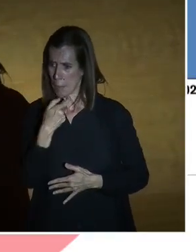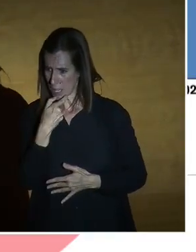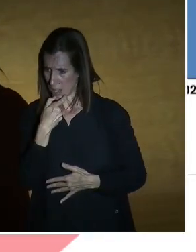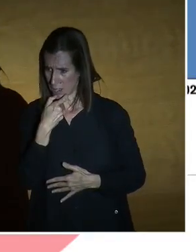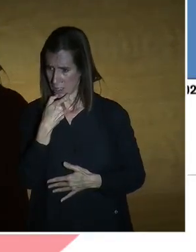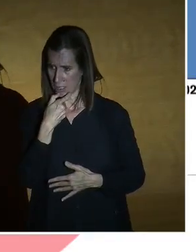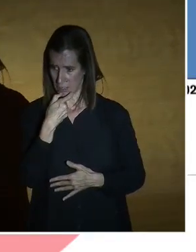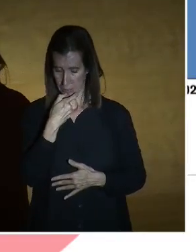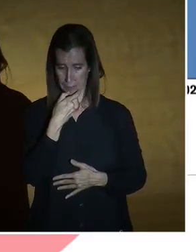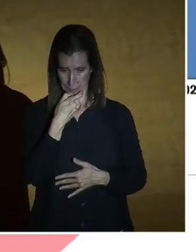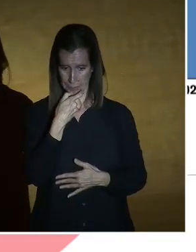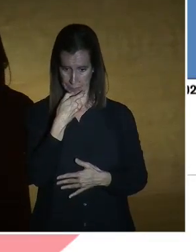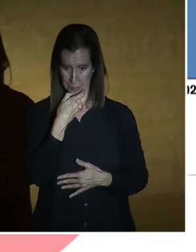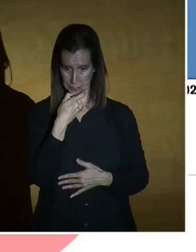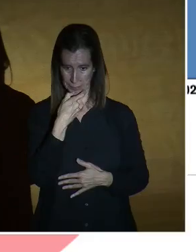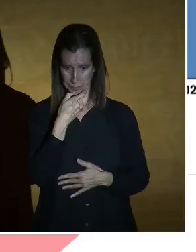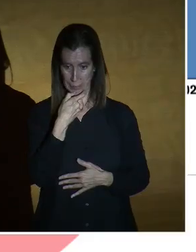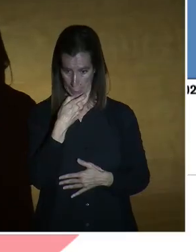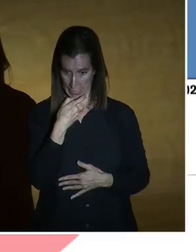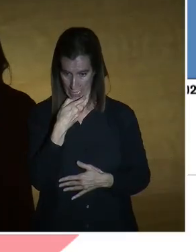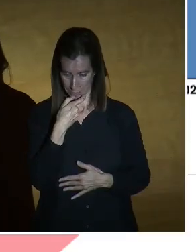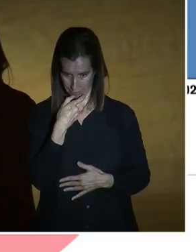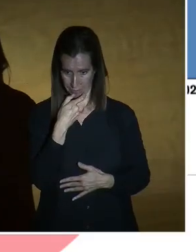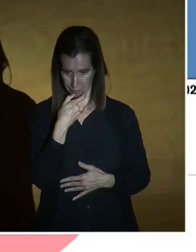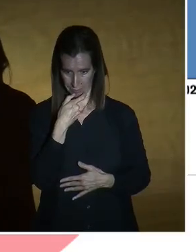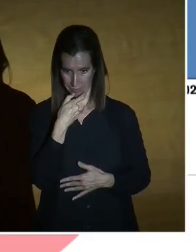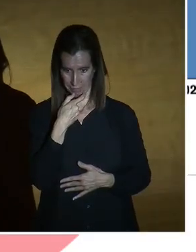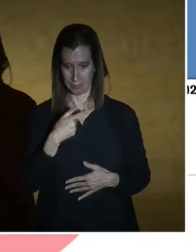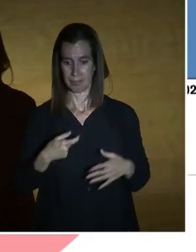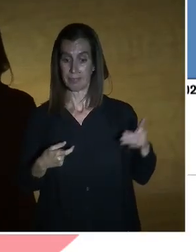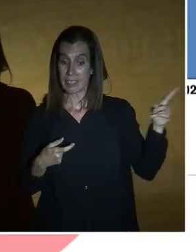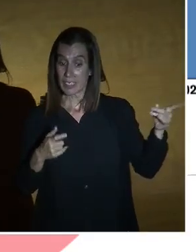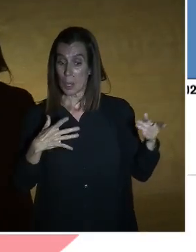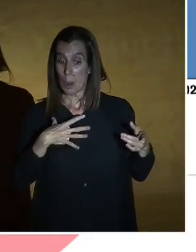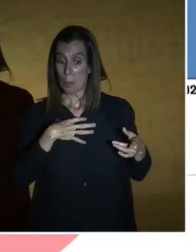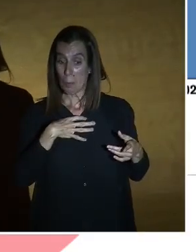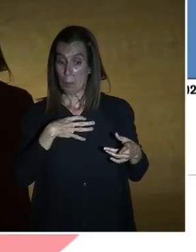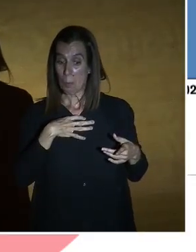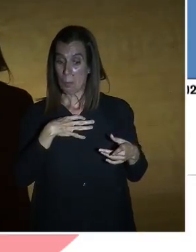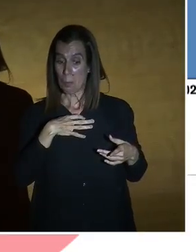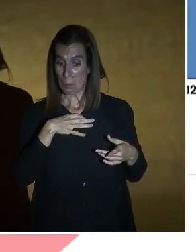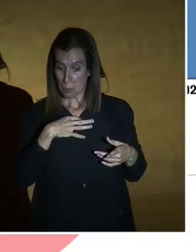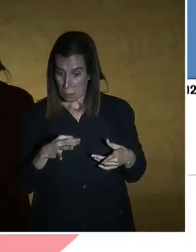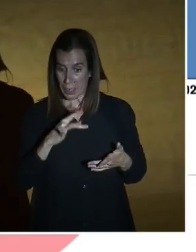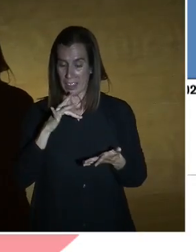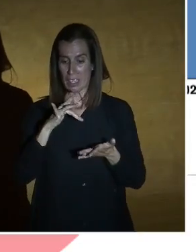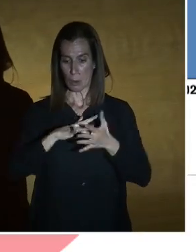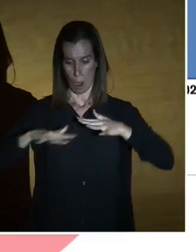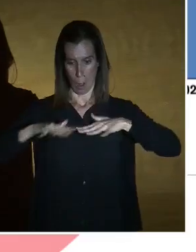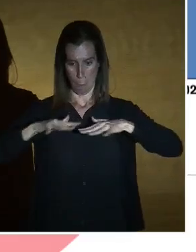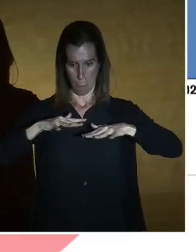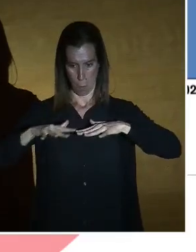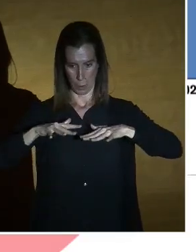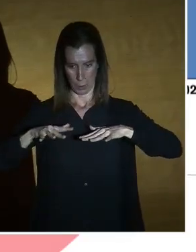canariae. Y todo esto que estamos viendo puede ser producto de esas bacterias se están moviendo por